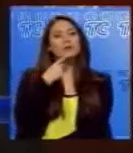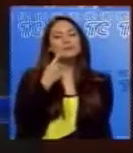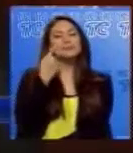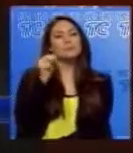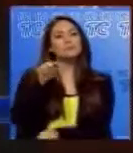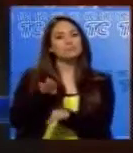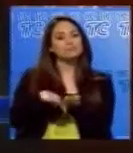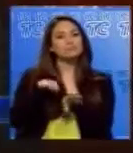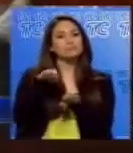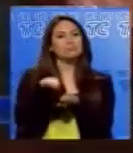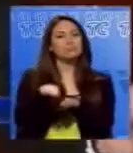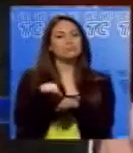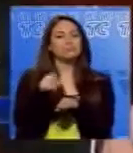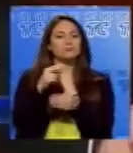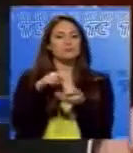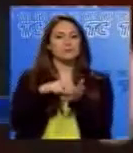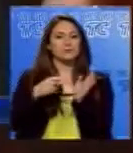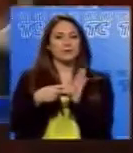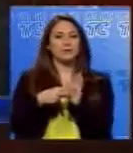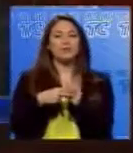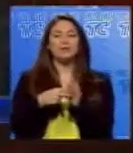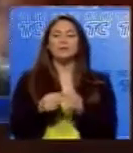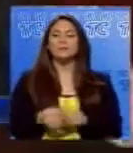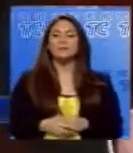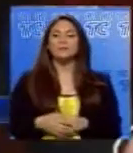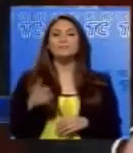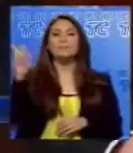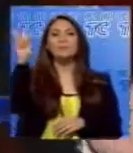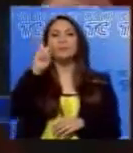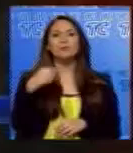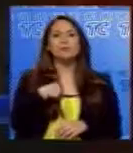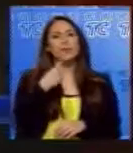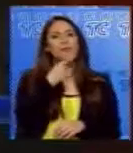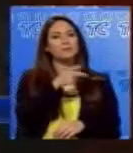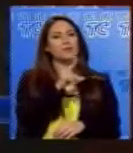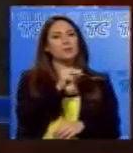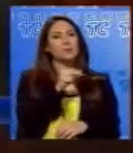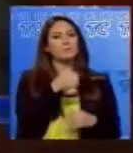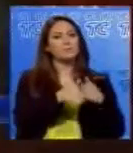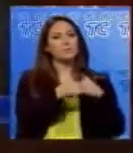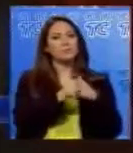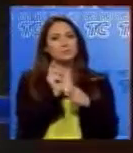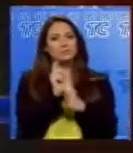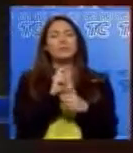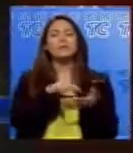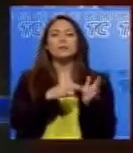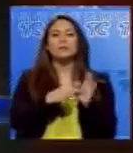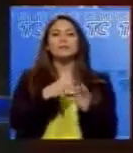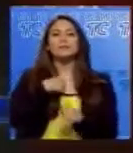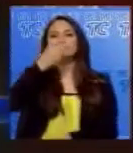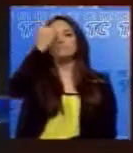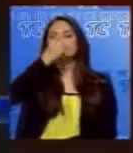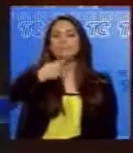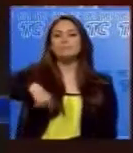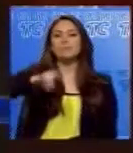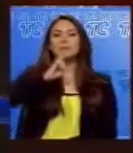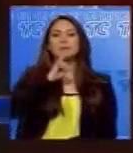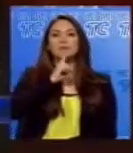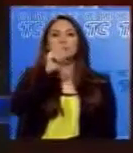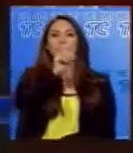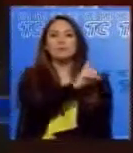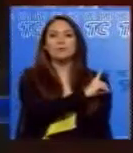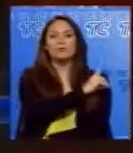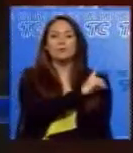paso, es un paso adelante. En primer lugar, las declaraciones de que Venezuela no es una amenaza, y en segundo lugar, la decisión de los Estados Unidos de enviar un